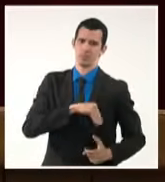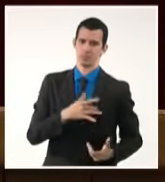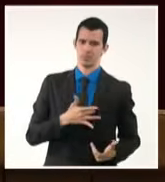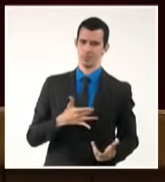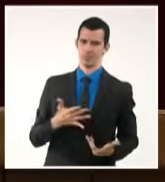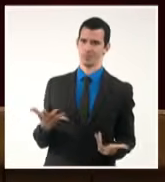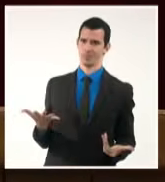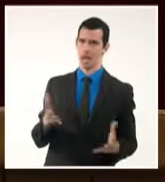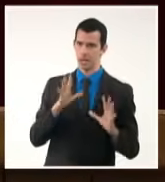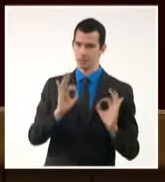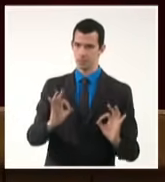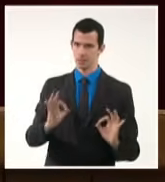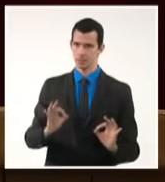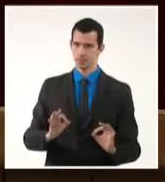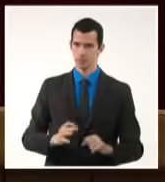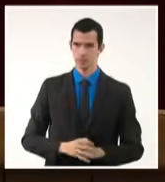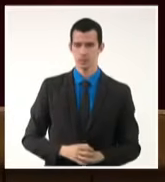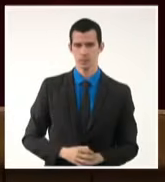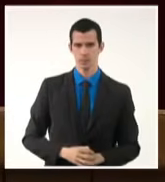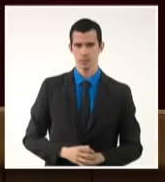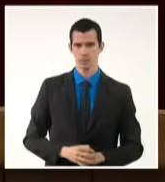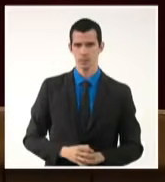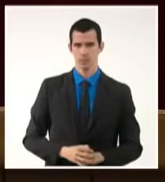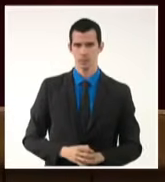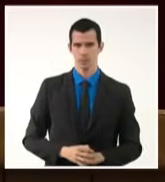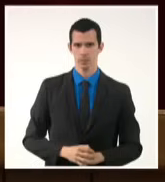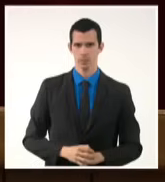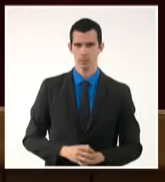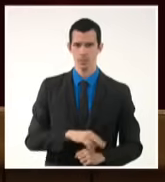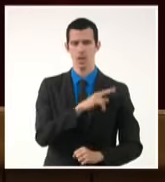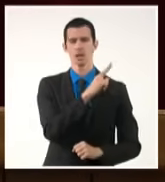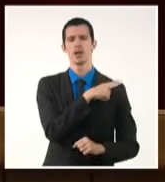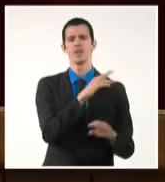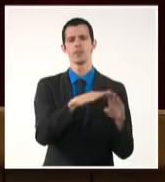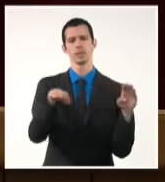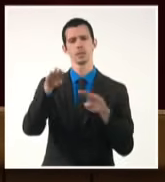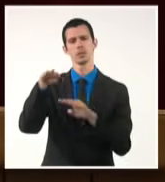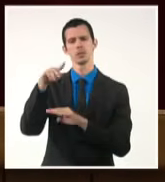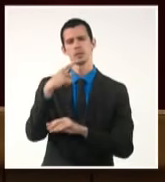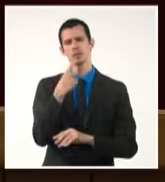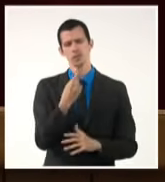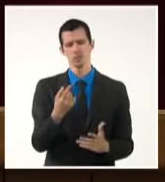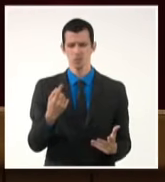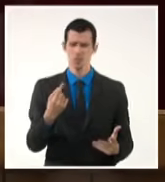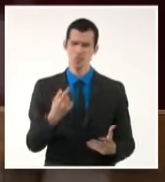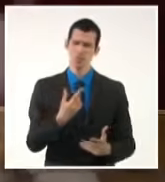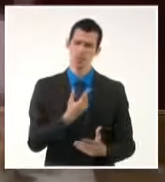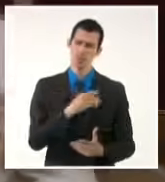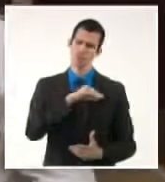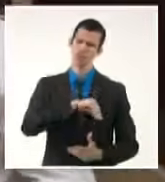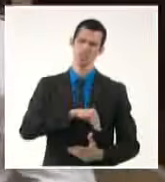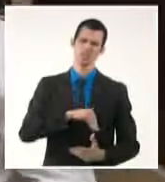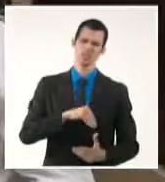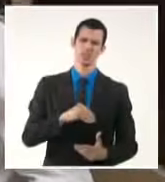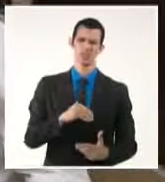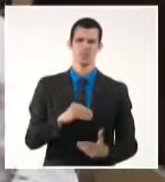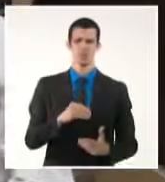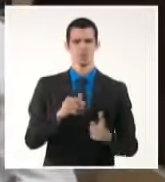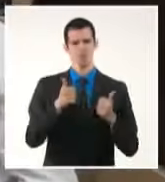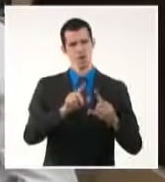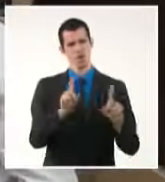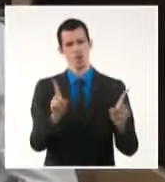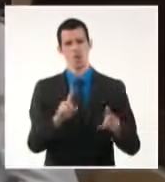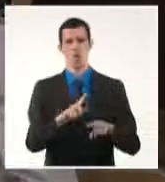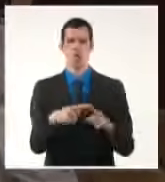Aquí escuchamos al primer ministro expresando insatisfacción porque no se logró lo planificado y no han dado resultados